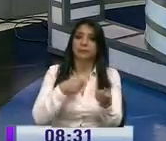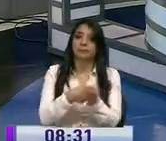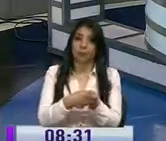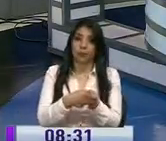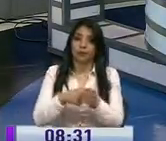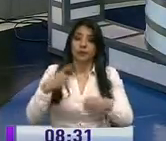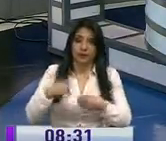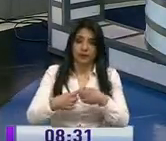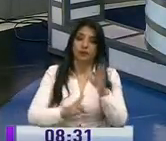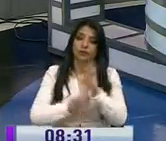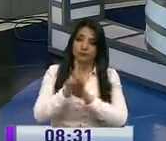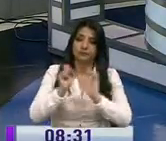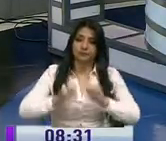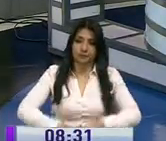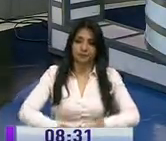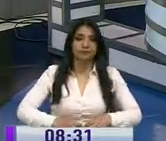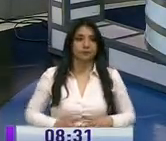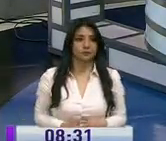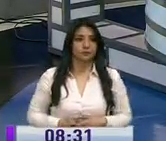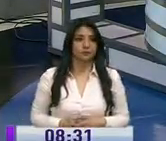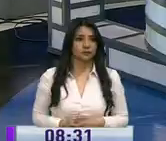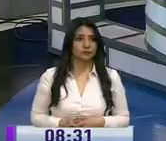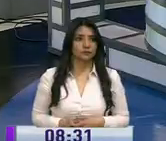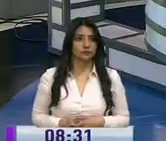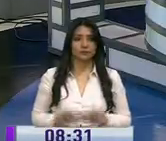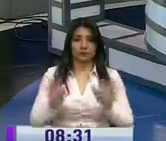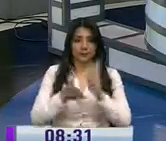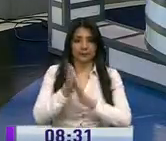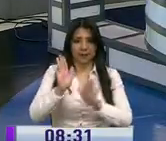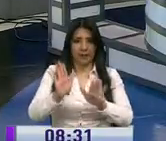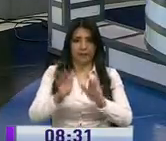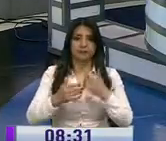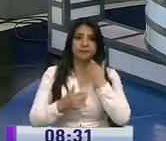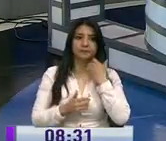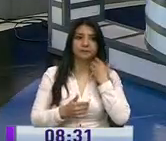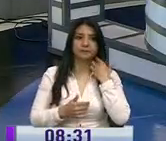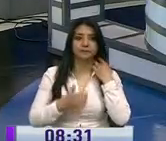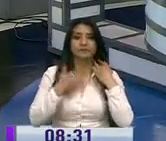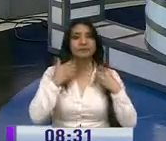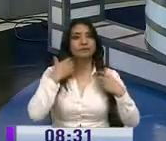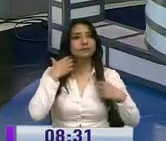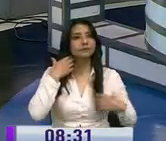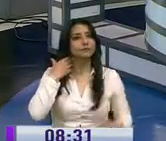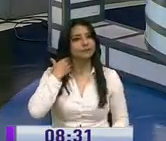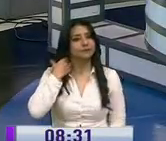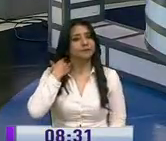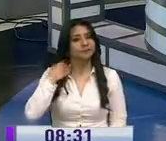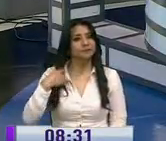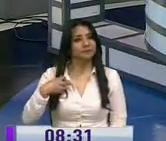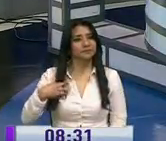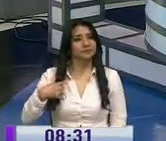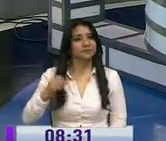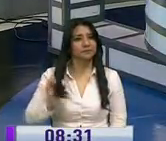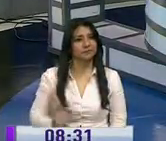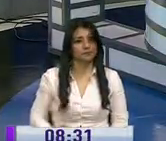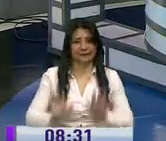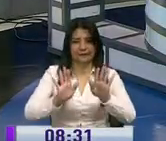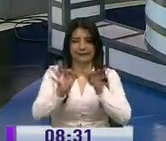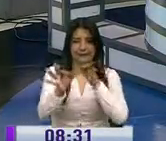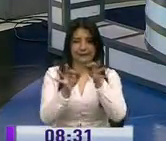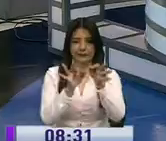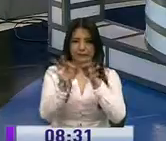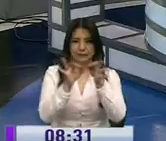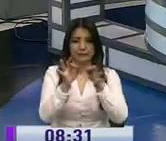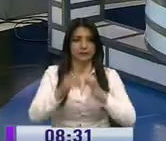para que esta ciudad mejore. Pero claro, oigan, no se vaya, espérense un ratito. Es que esto es ahorita hay que poner. Yo sé que vamos. Claro, las irresponsabilidades.